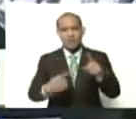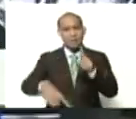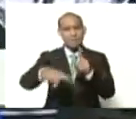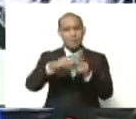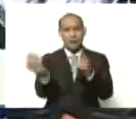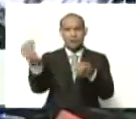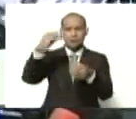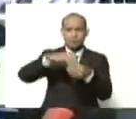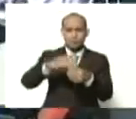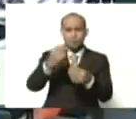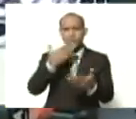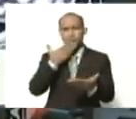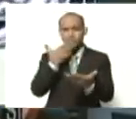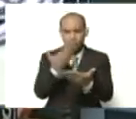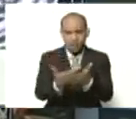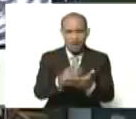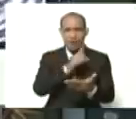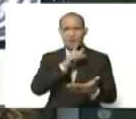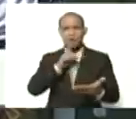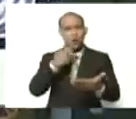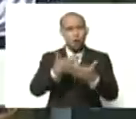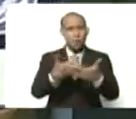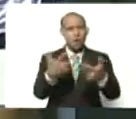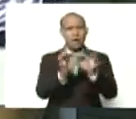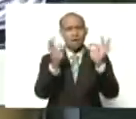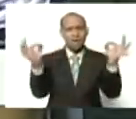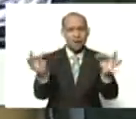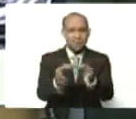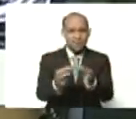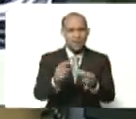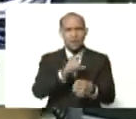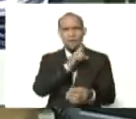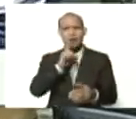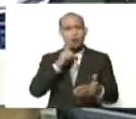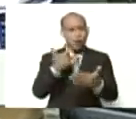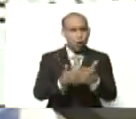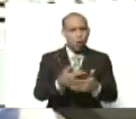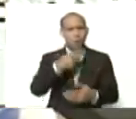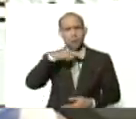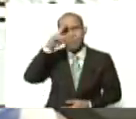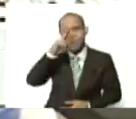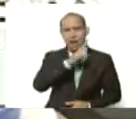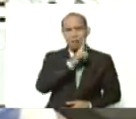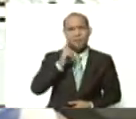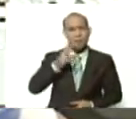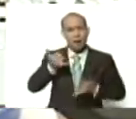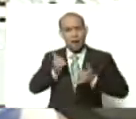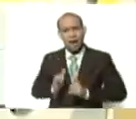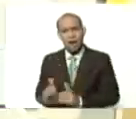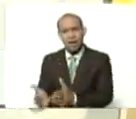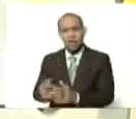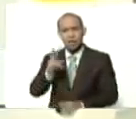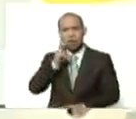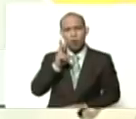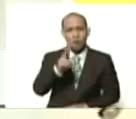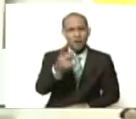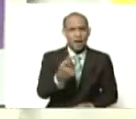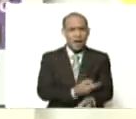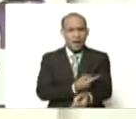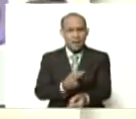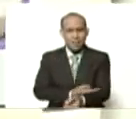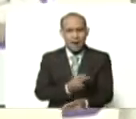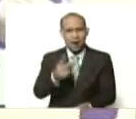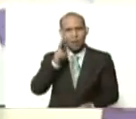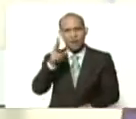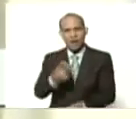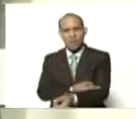agradecerle de verdad, en nombre de las familias, en nombre de los padres, de las madres, de los hijos, que ven a su hermano, que ven a